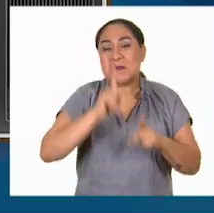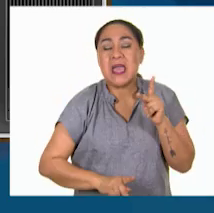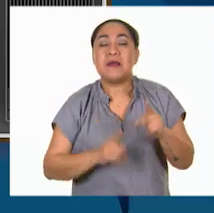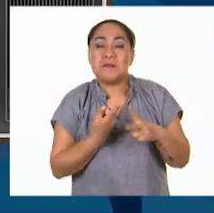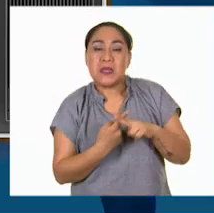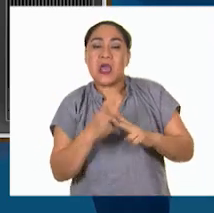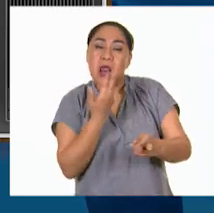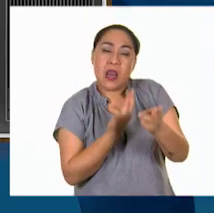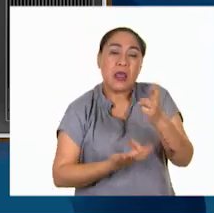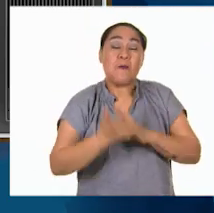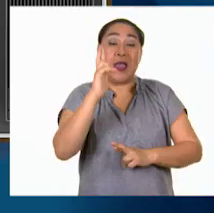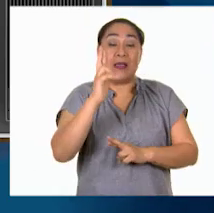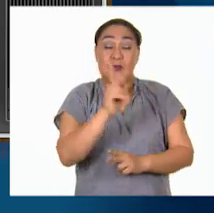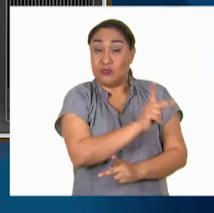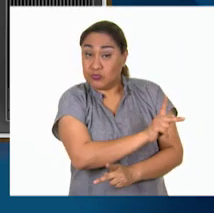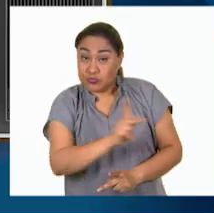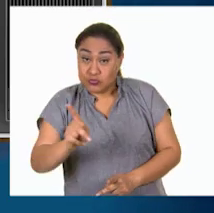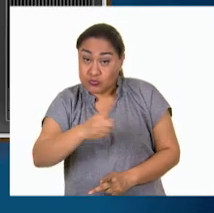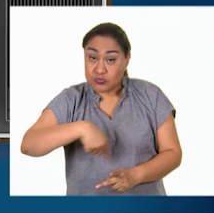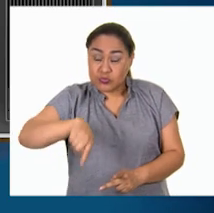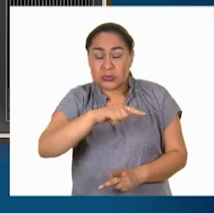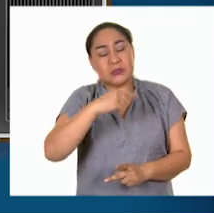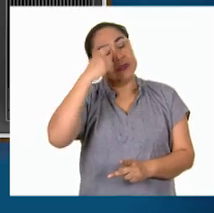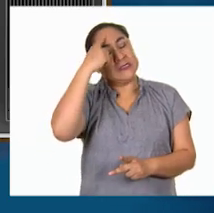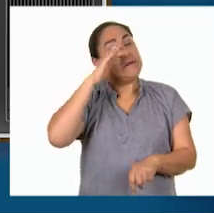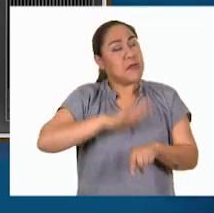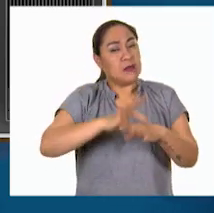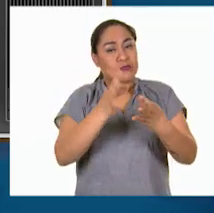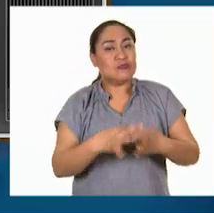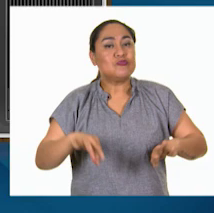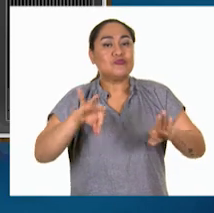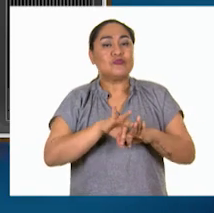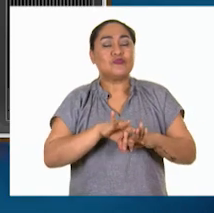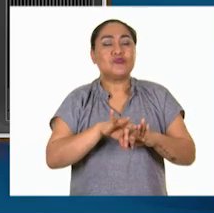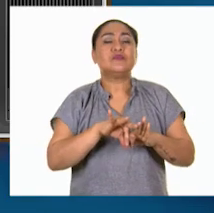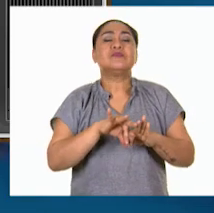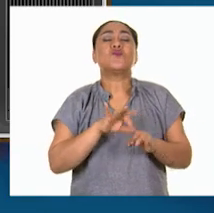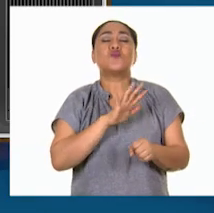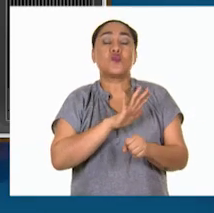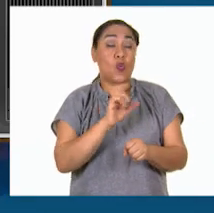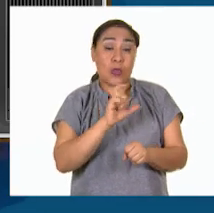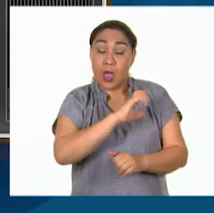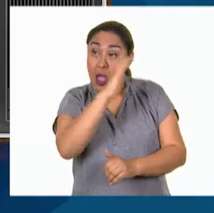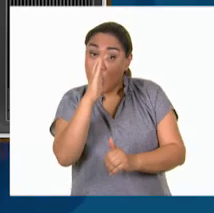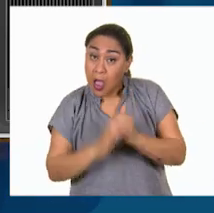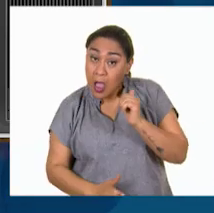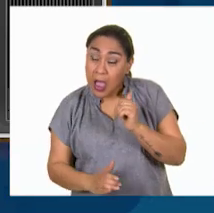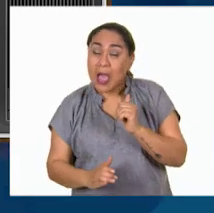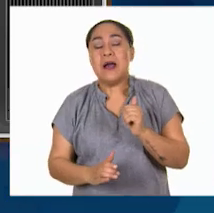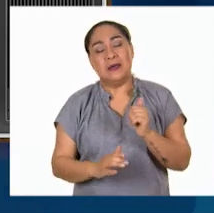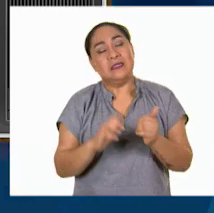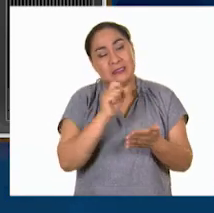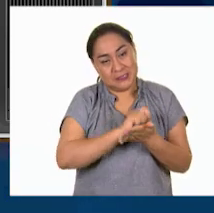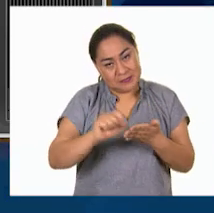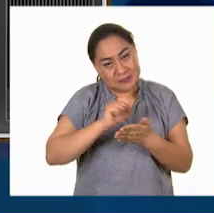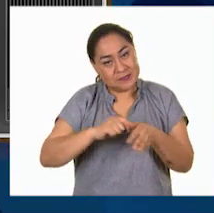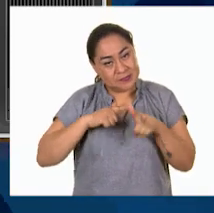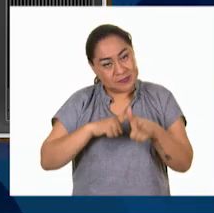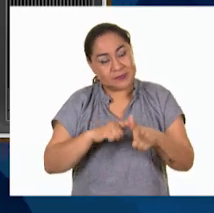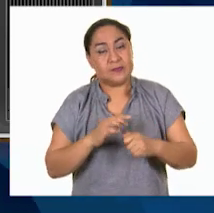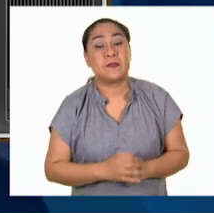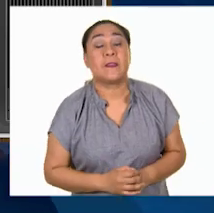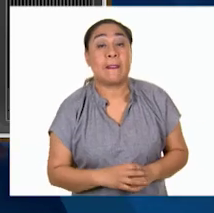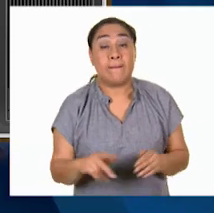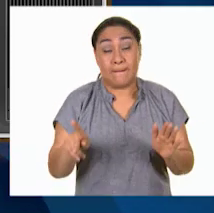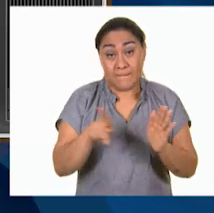Revolución y todos ellos realizaron la parte más importante de su obra una vez que terminó la lucha. La